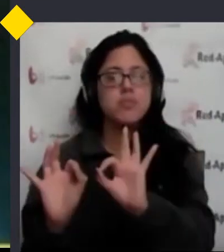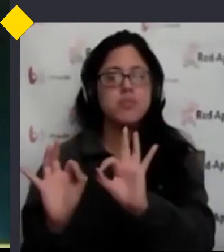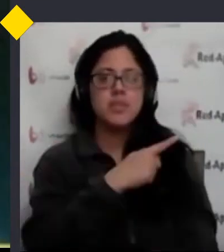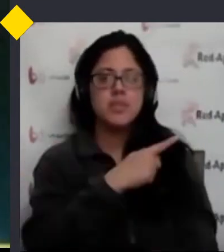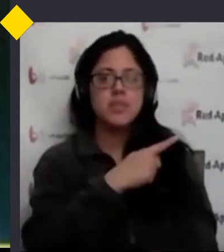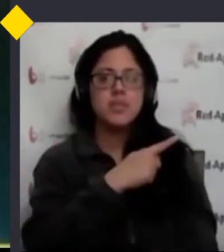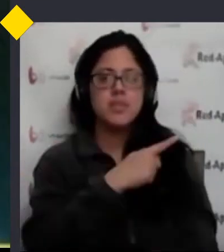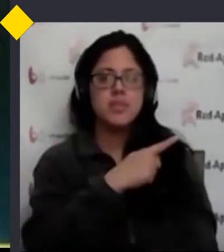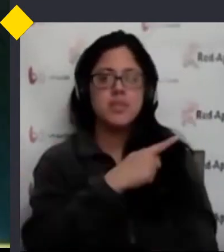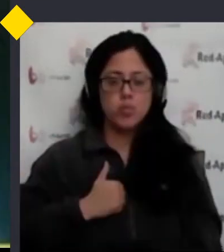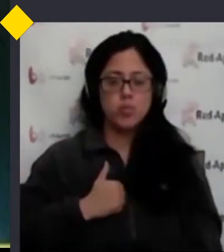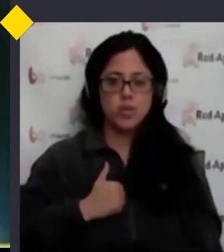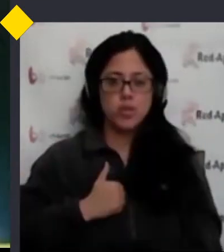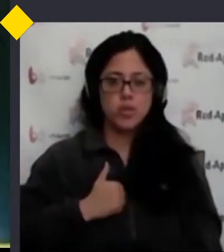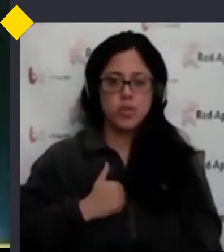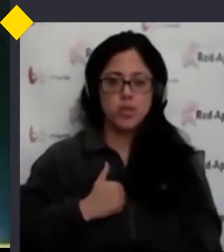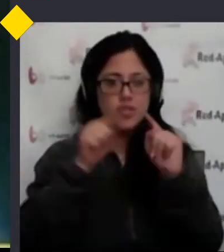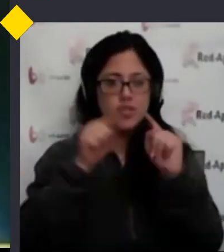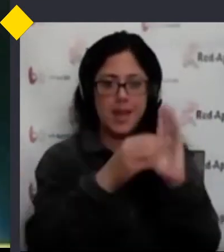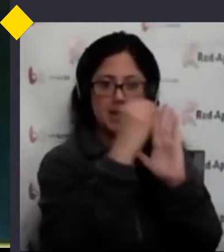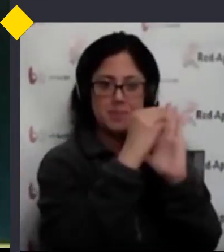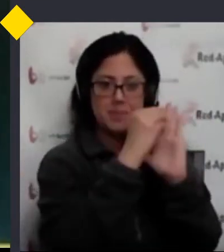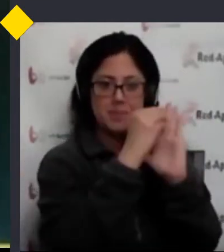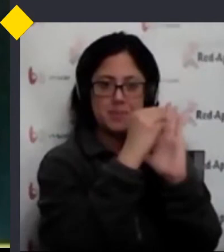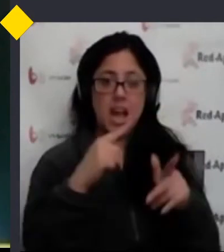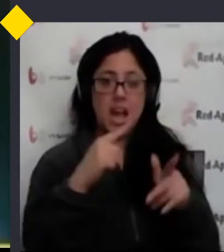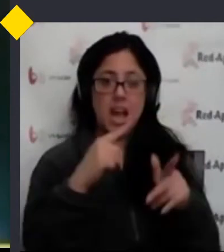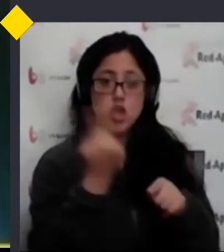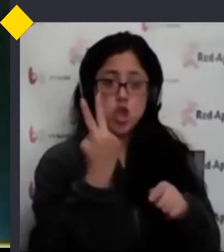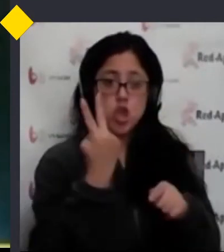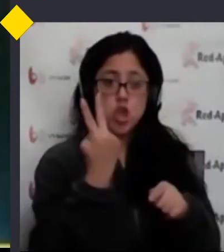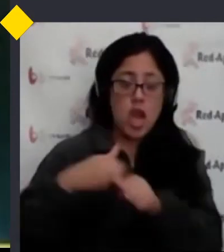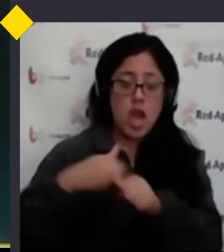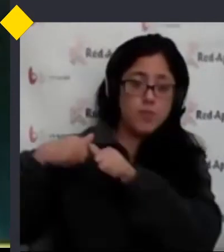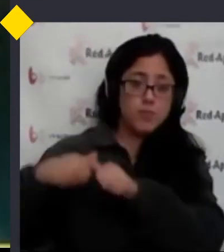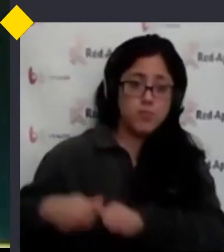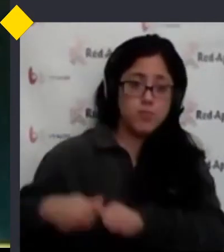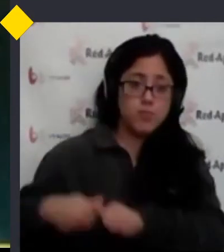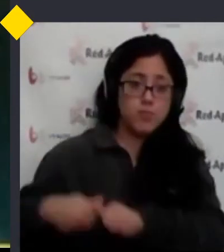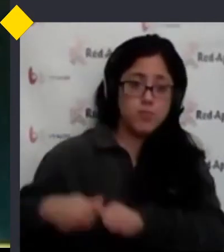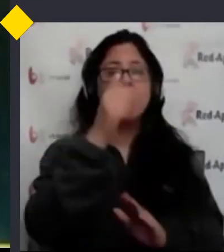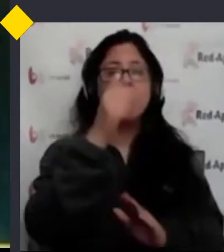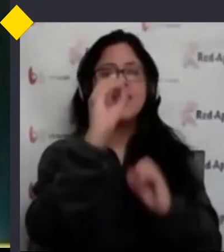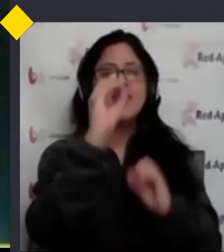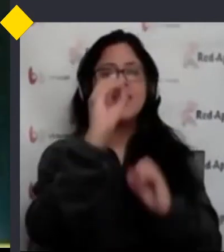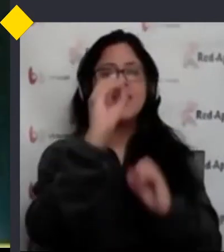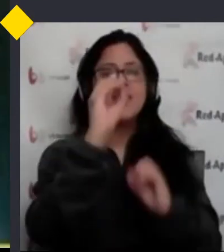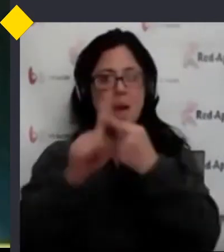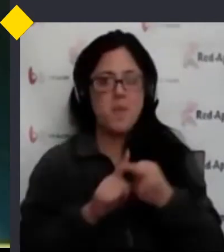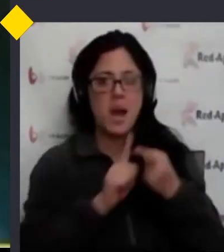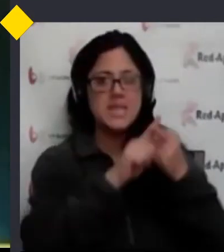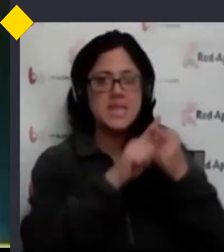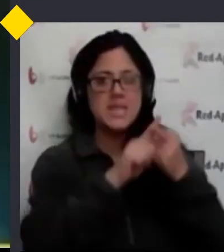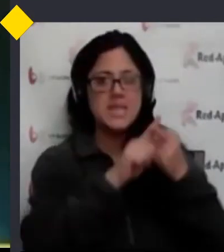cumplimiento de este índice. Nosotros llevamos 2 años en Chile, tenemos más de 60 empresas que están participando y lo que